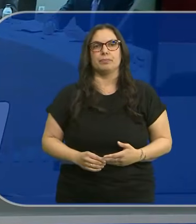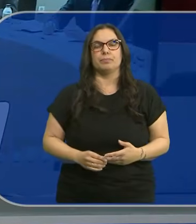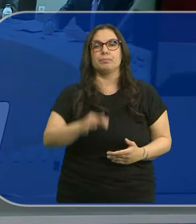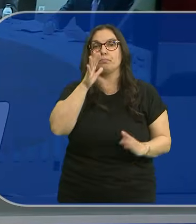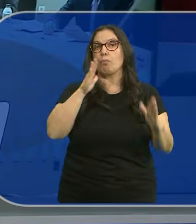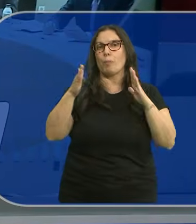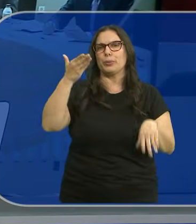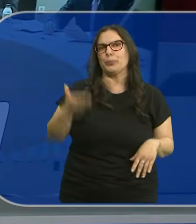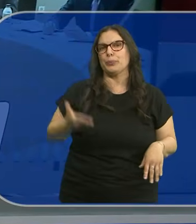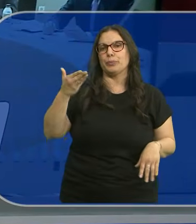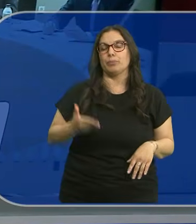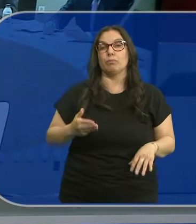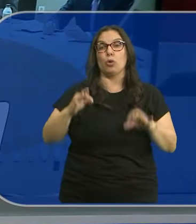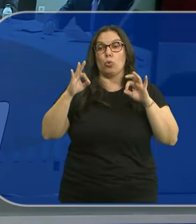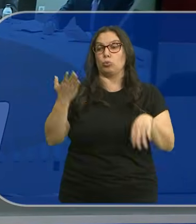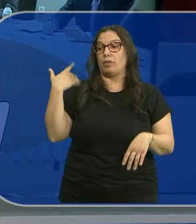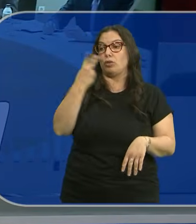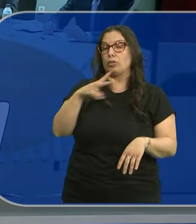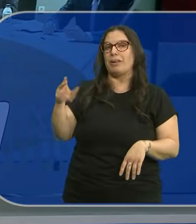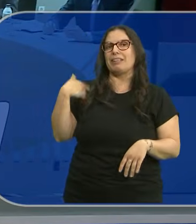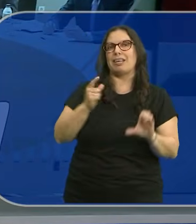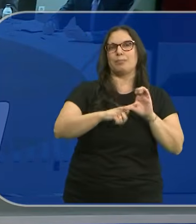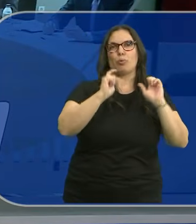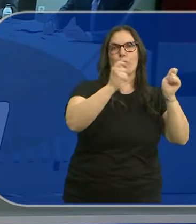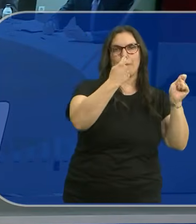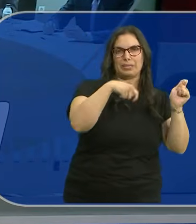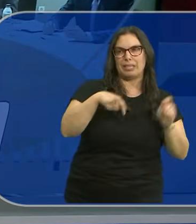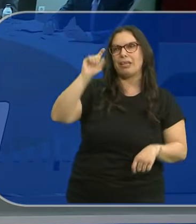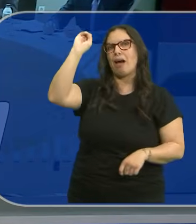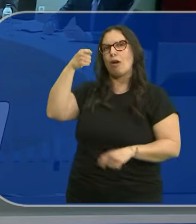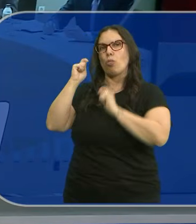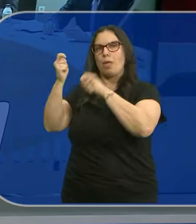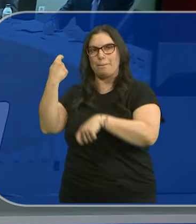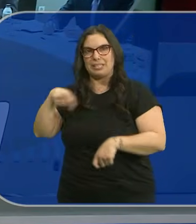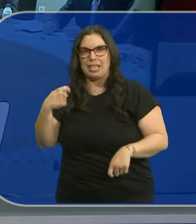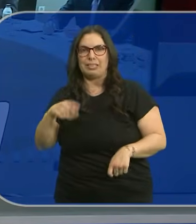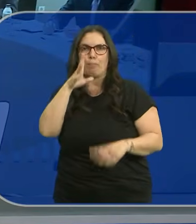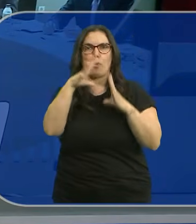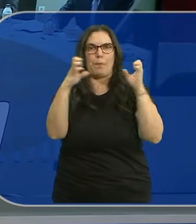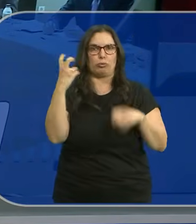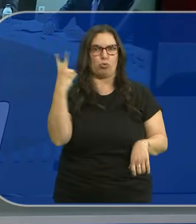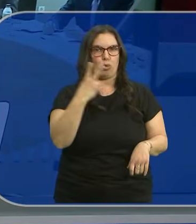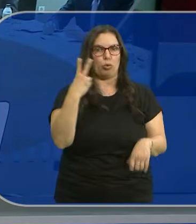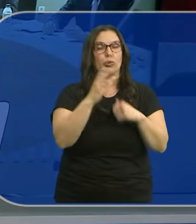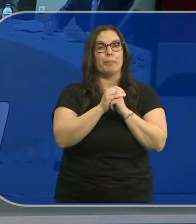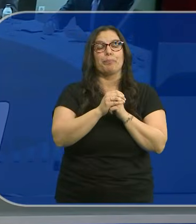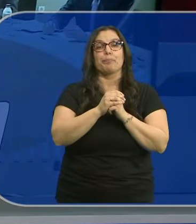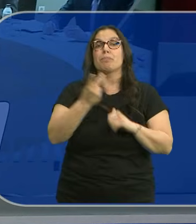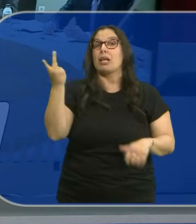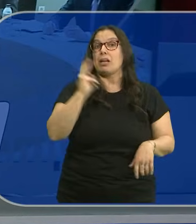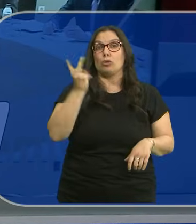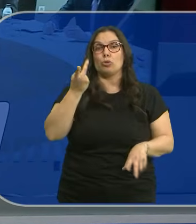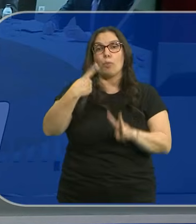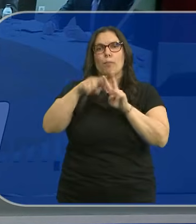Este momento clave llega 2 semanas después de las investiduras en Extremadura y Aragón tras los pactos entre PP y Vox. En ambos casos, la formación de Abascal